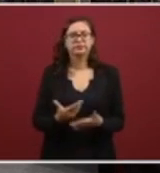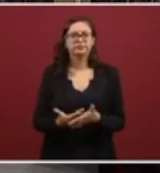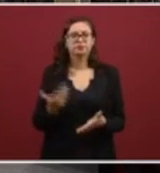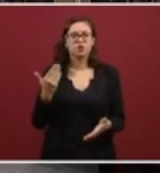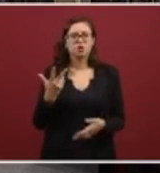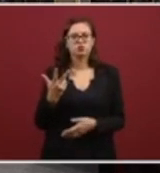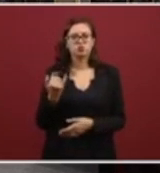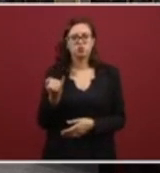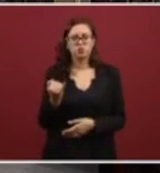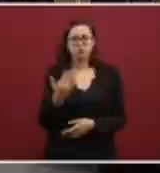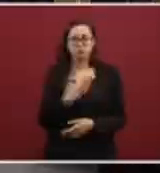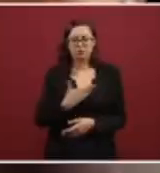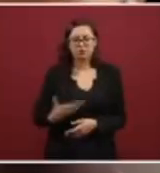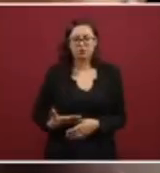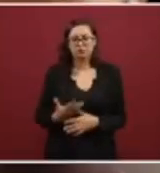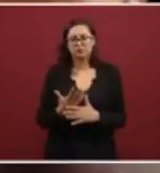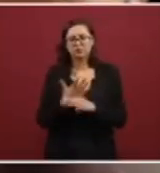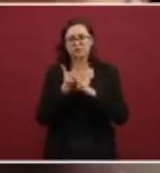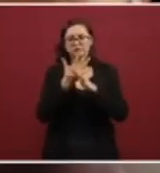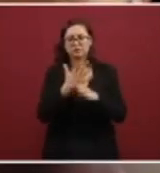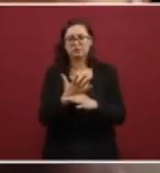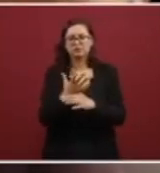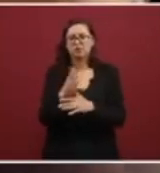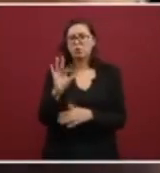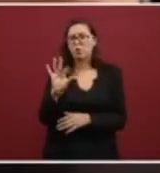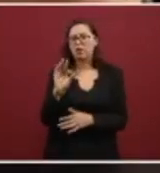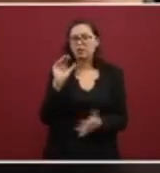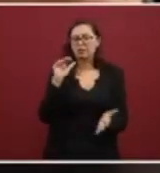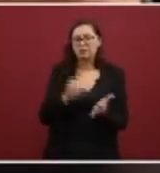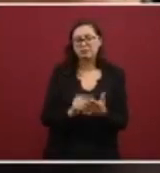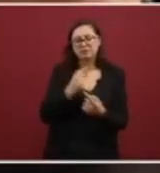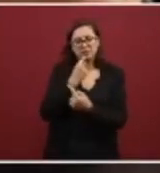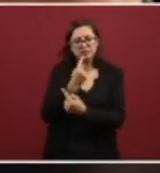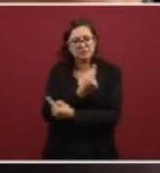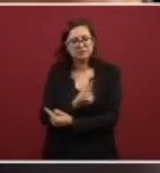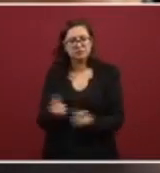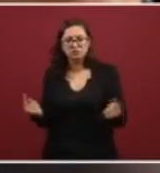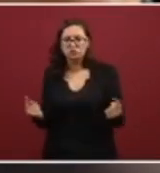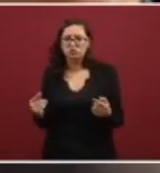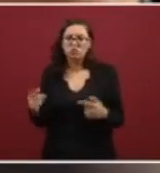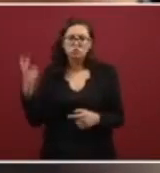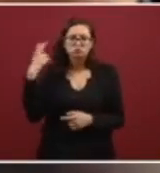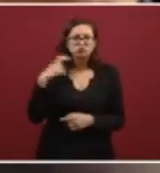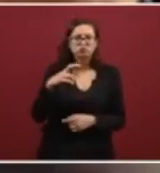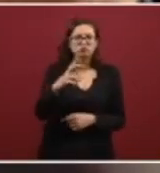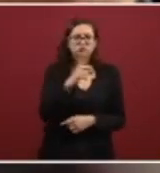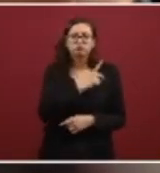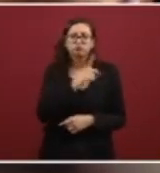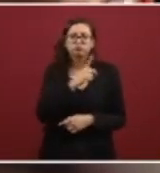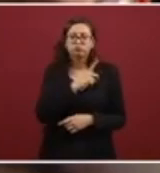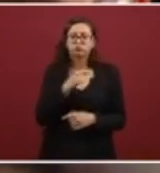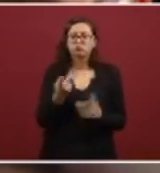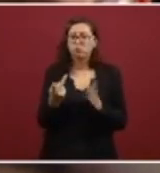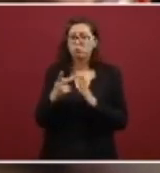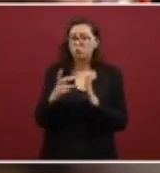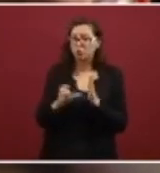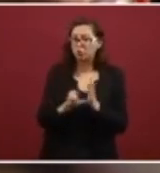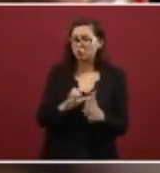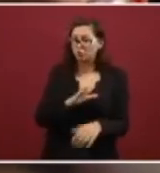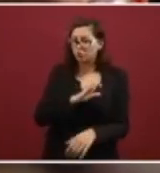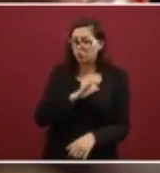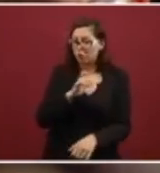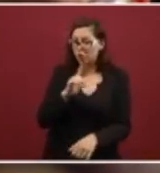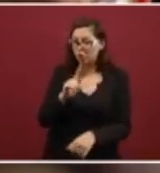de más de 40 mil niños migrantes que viajan solos. Sí. Saber si va a haber un protocolo especial, sobre todo con el despliegue de la Guardia